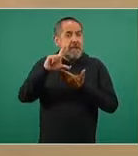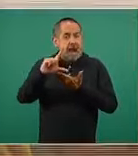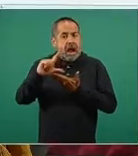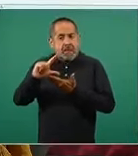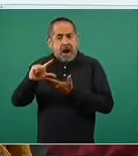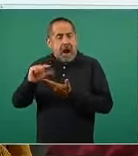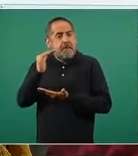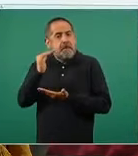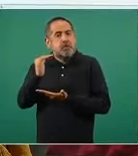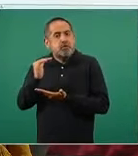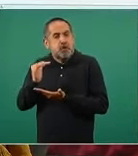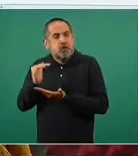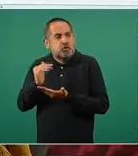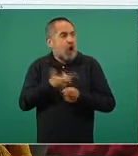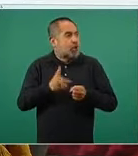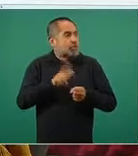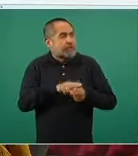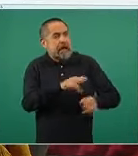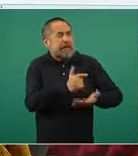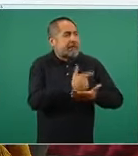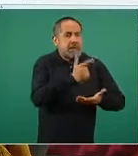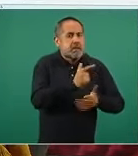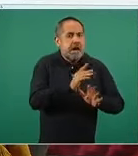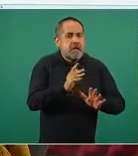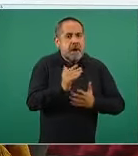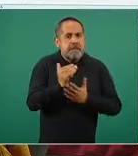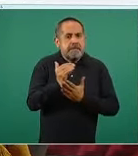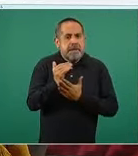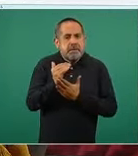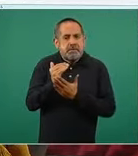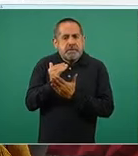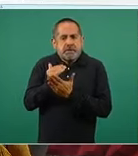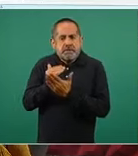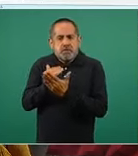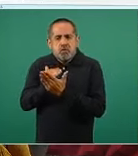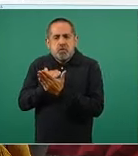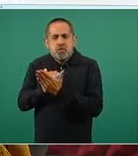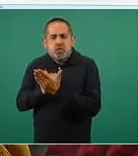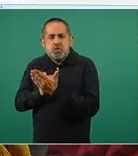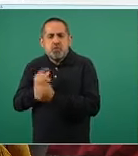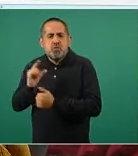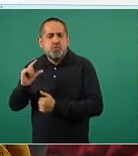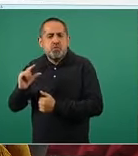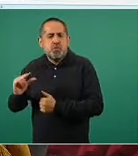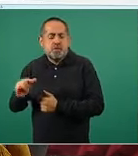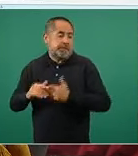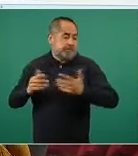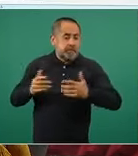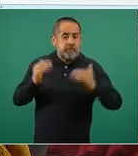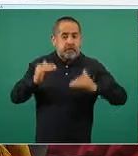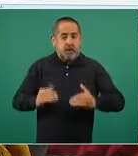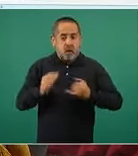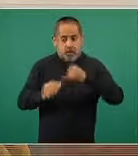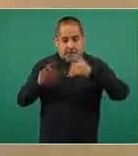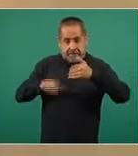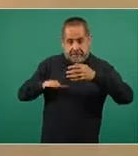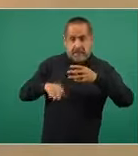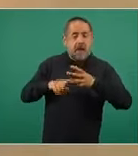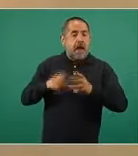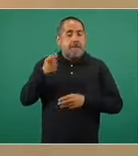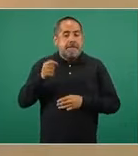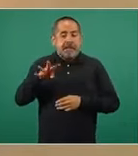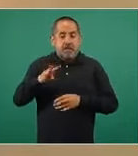hospitalización. Y por último, que creo que es lo que hay que resaltar, pues tenemos 29 entidades federativas, es decir, el grueso de la población